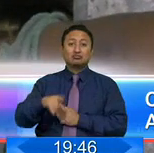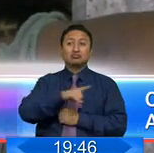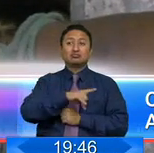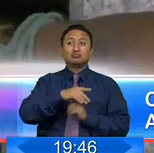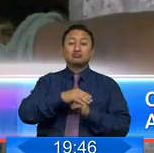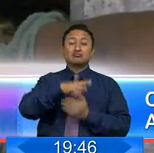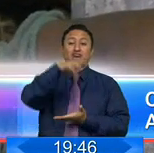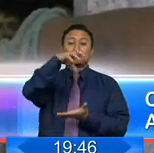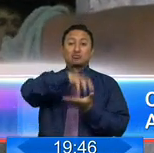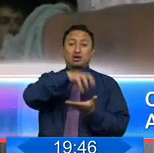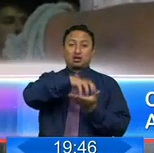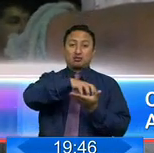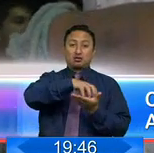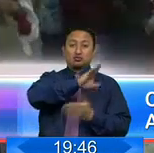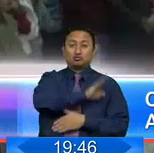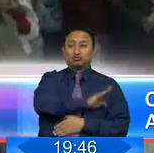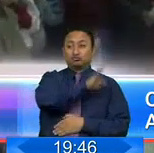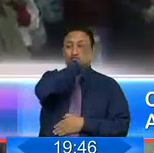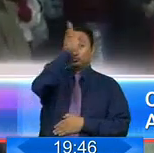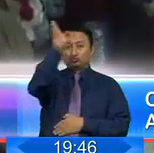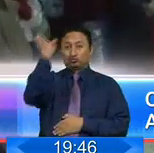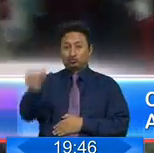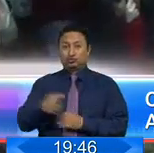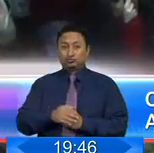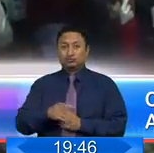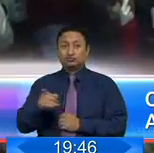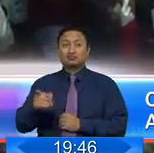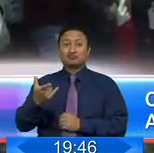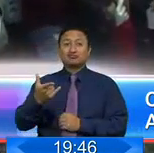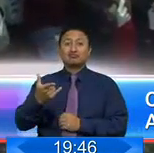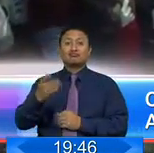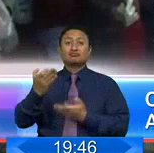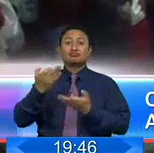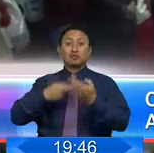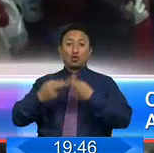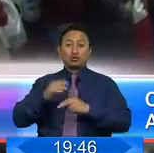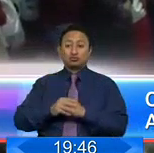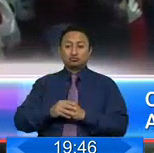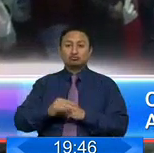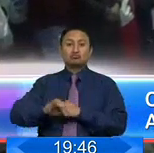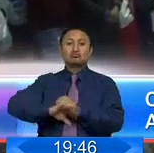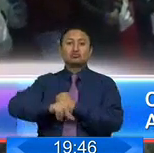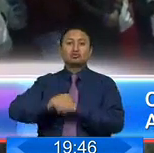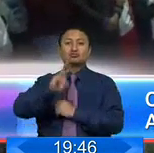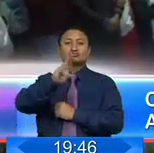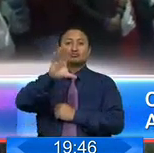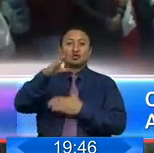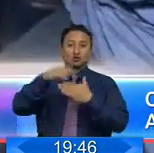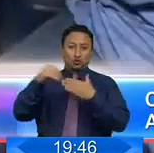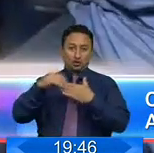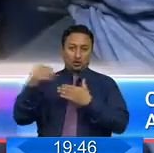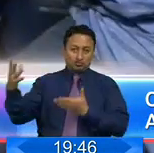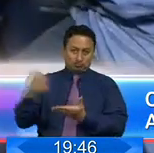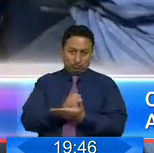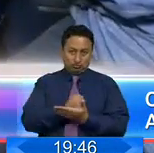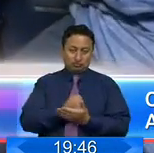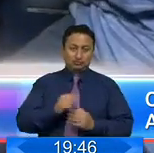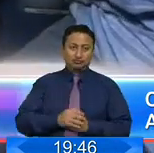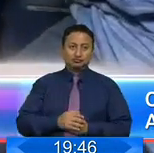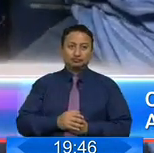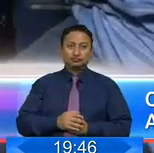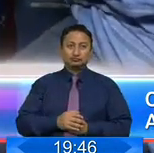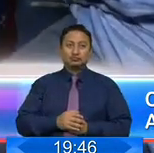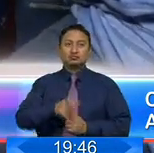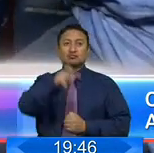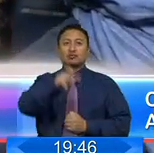Cayambe, provincia de Pichincha, se habría sustraído víveres de un negocio valorados en $65. La persona que le sentenciaron